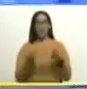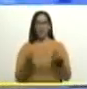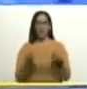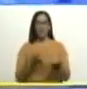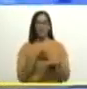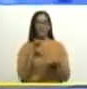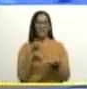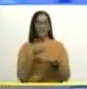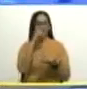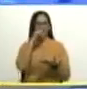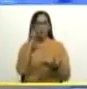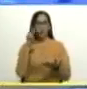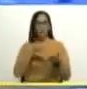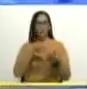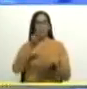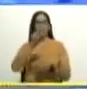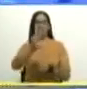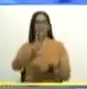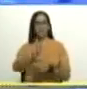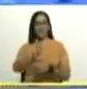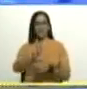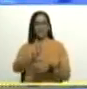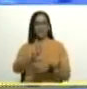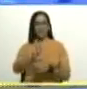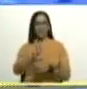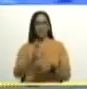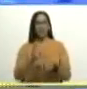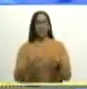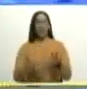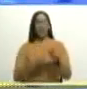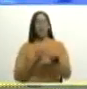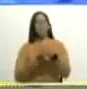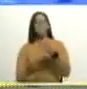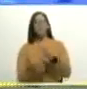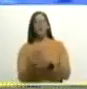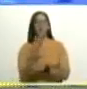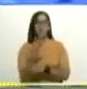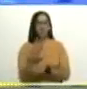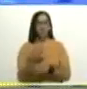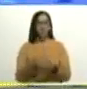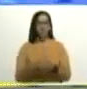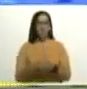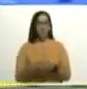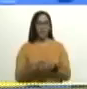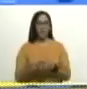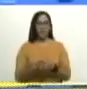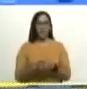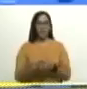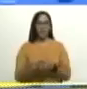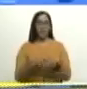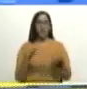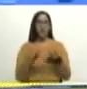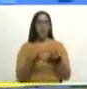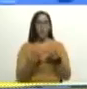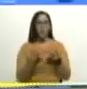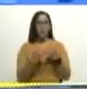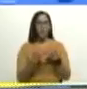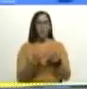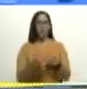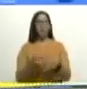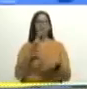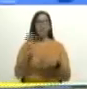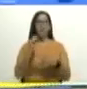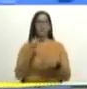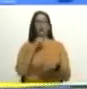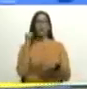nacional en el año 2023, la proyección con el remate del último trimestre, octubre,